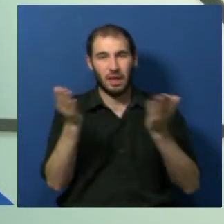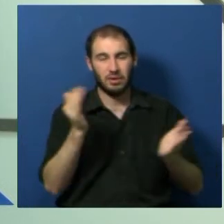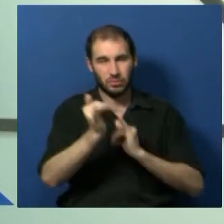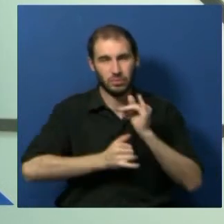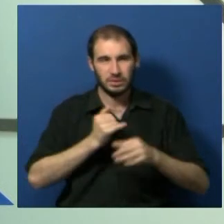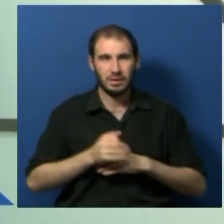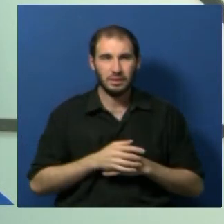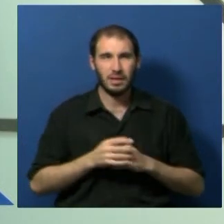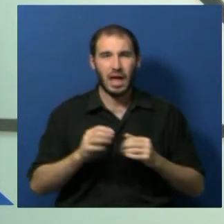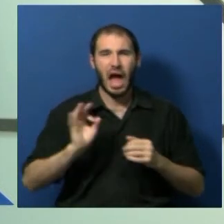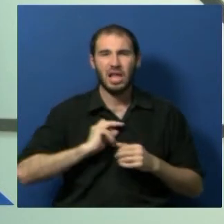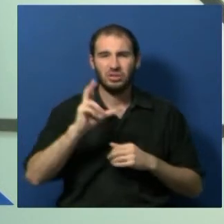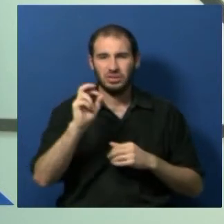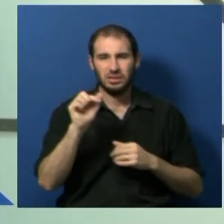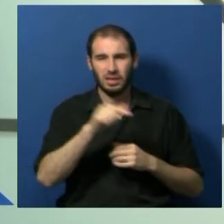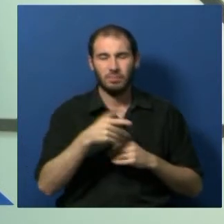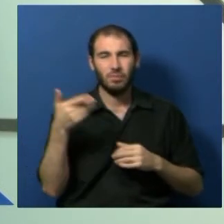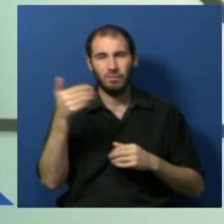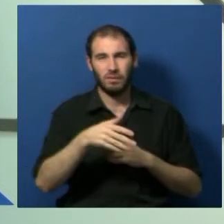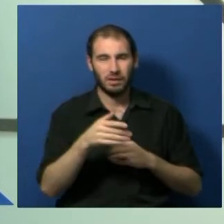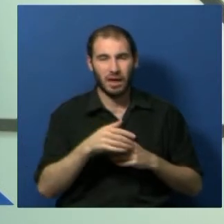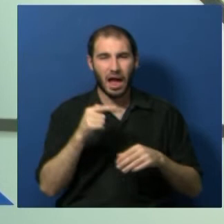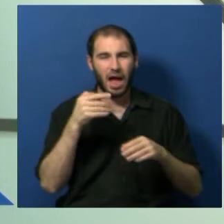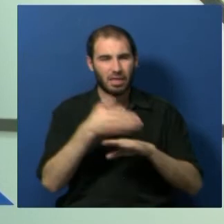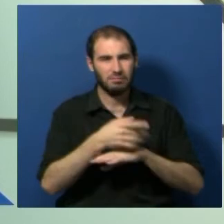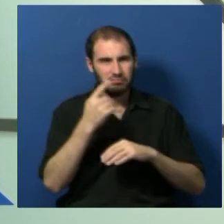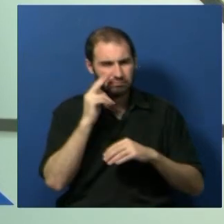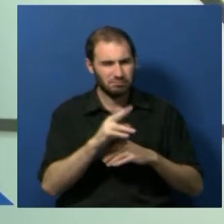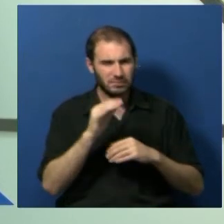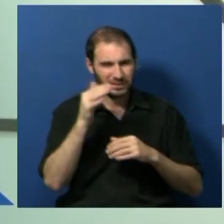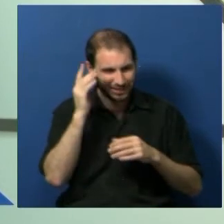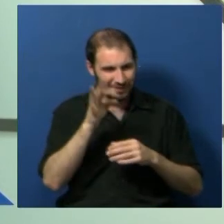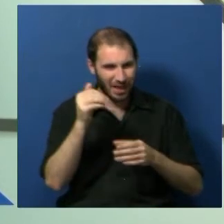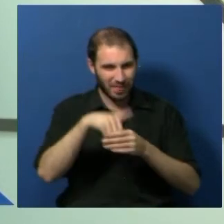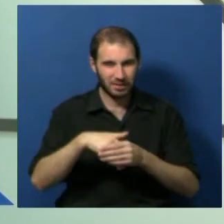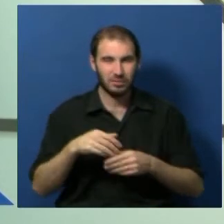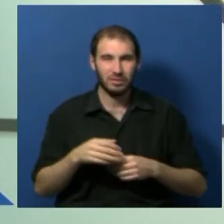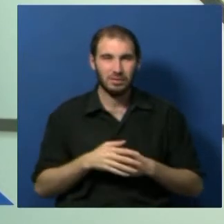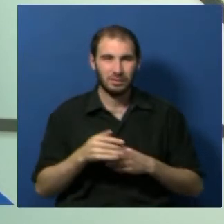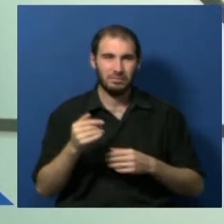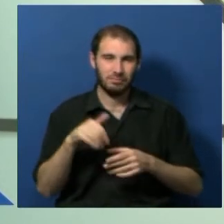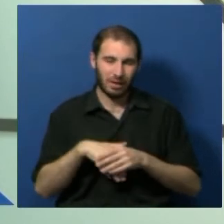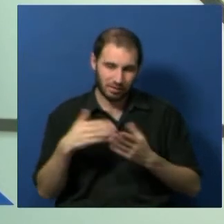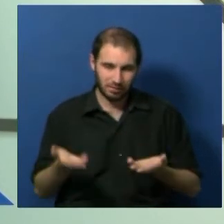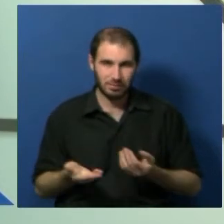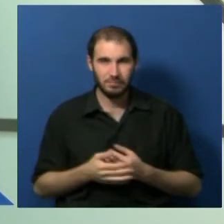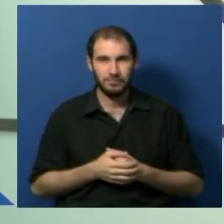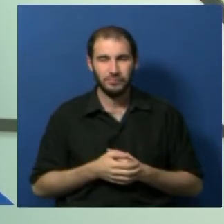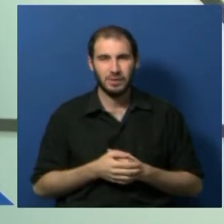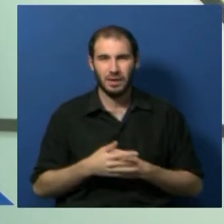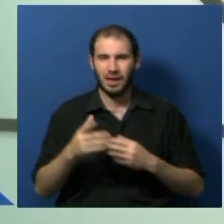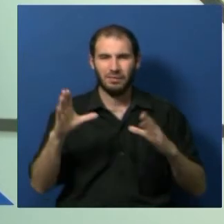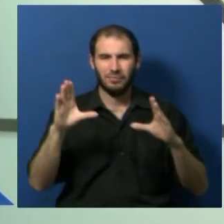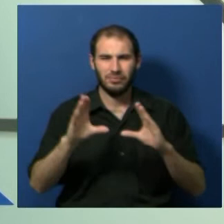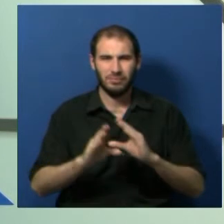comunicación. En estos 30 años que vos has estado allí adentro, mirándolo desde cerca y desde adentro, valga la redundancia, ¿hay un